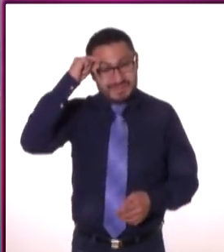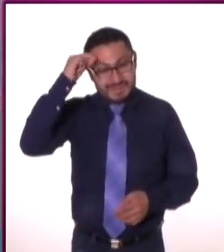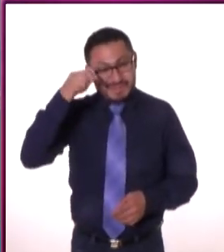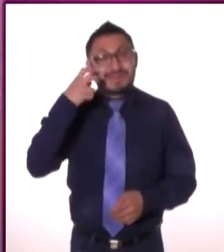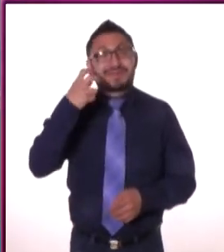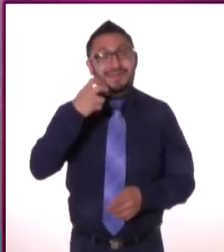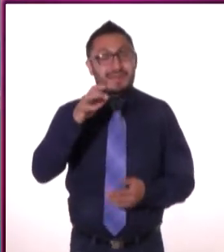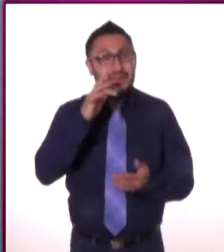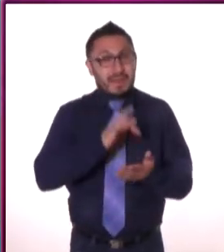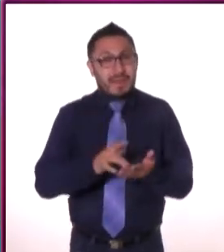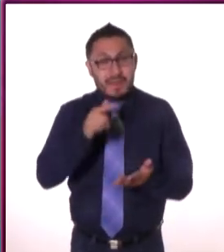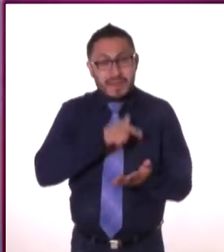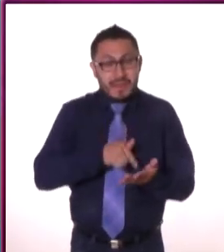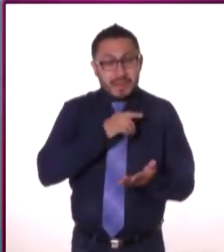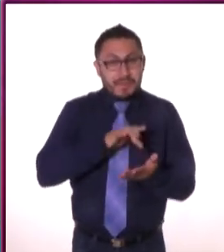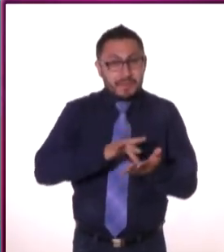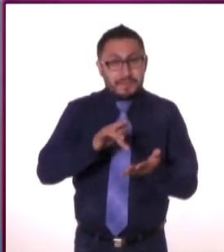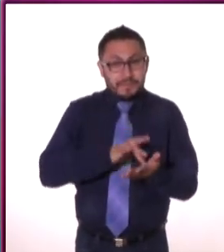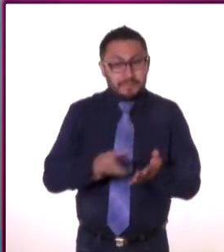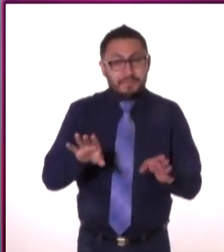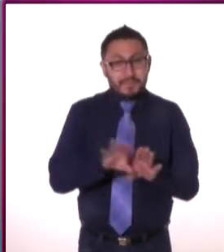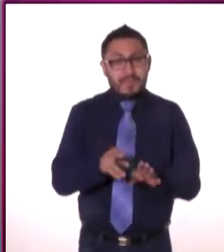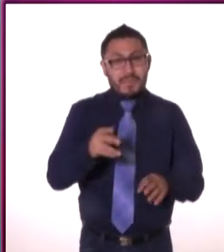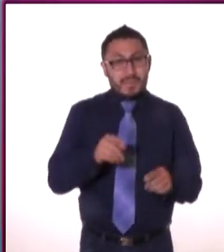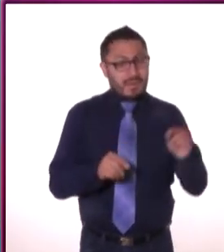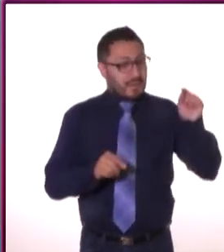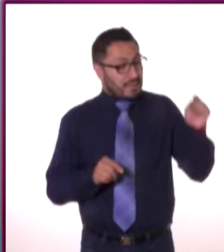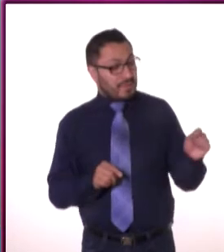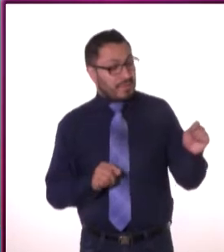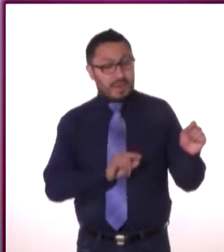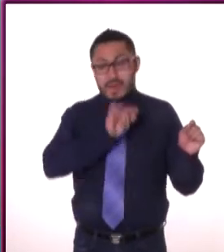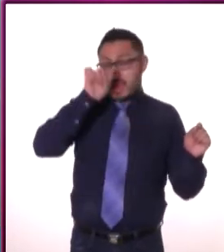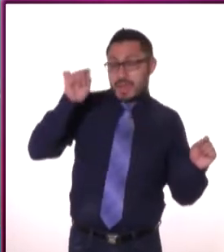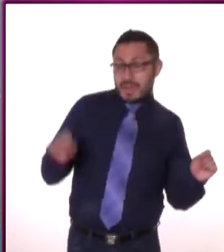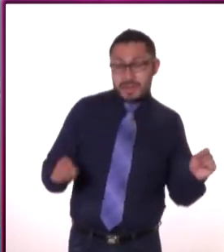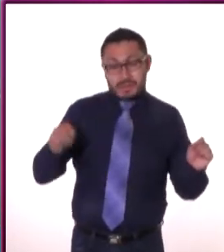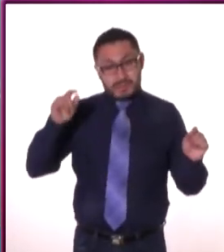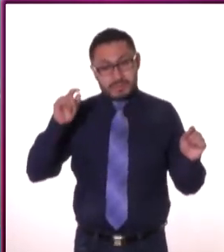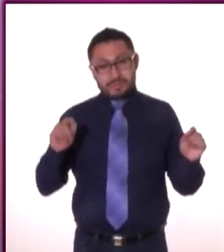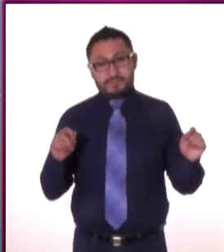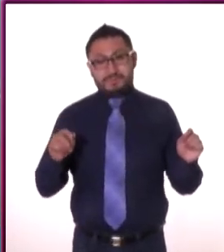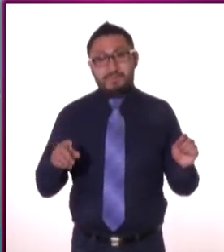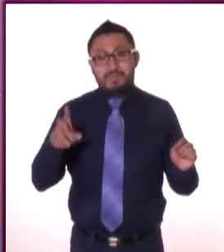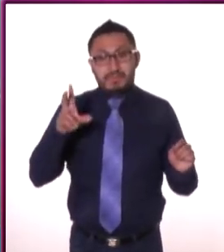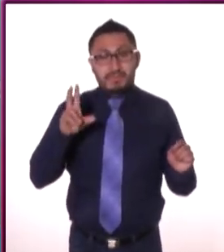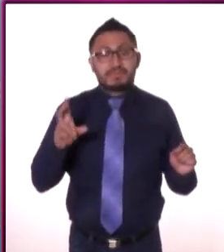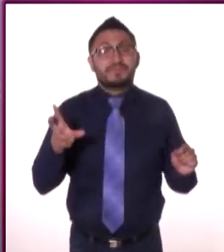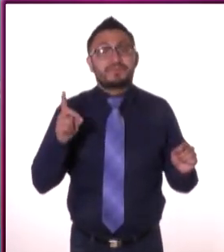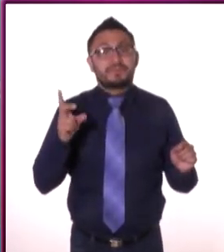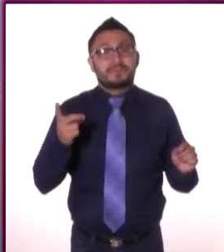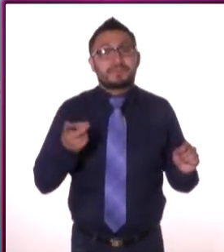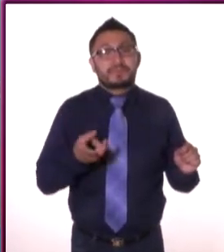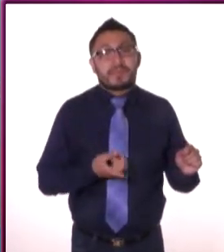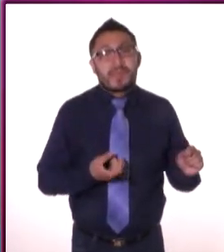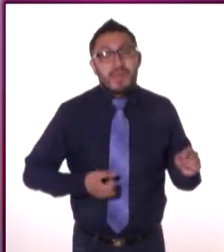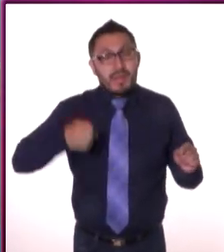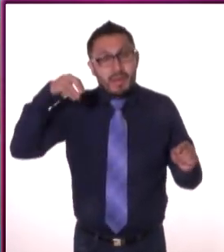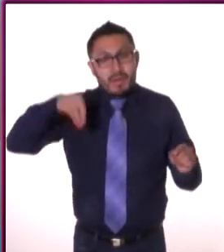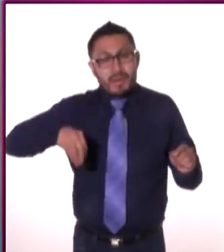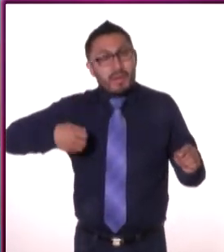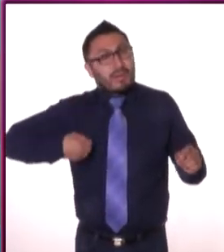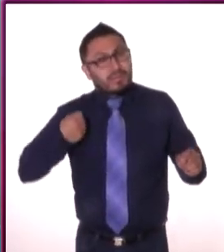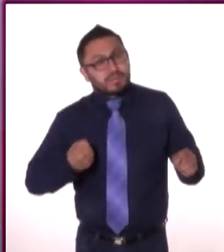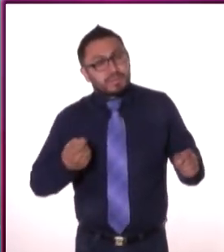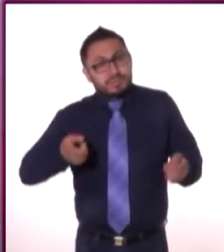Ajá. el punto de apoyo está en un extremo, la carga está en el otro extremo y el punto donde aplico la fuerza está en